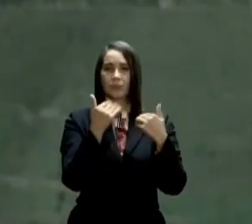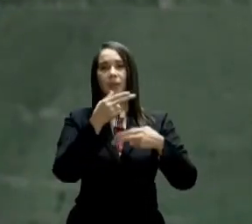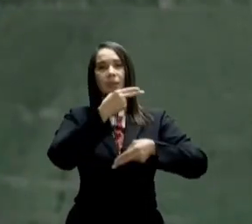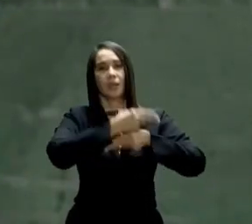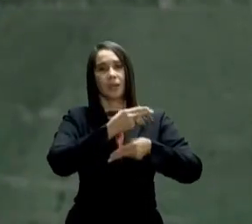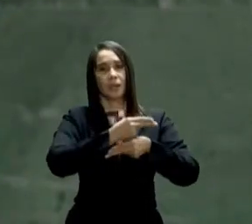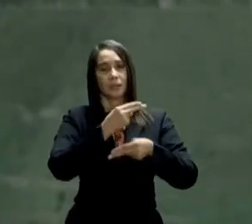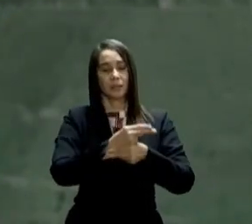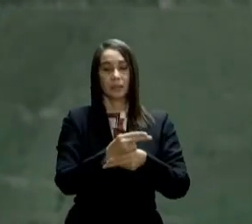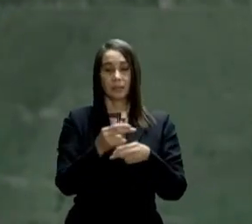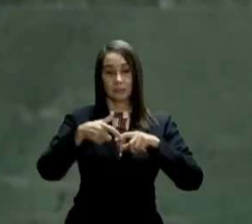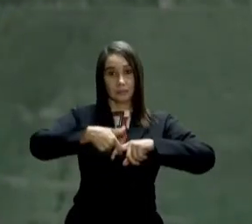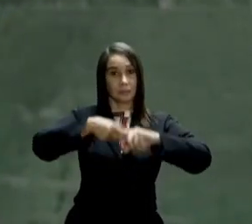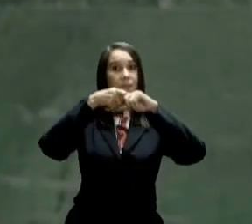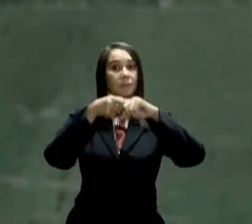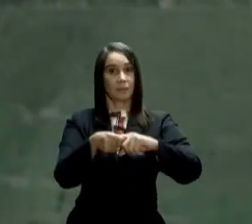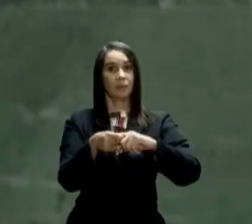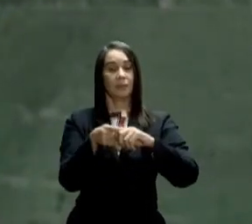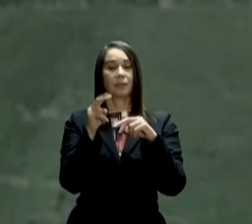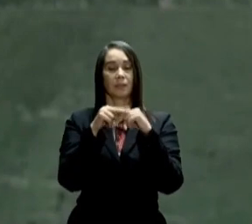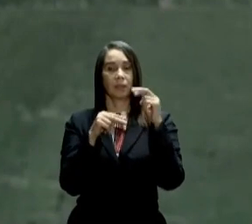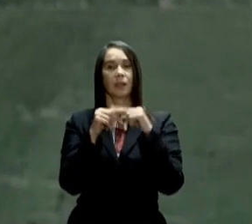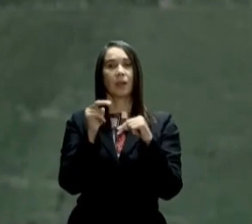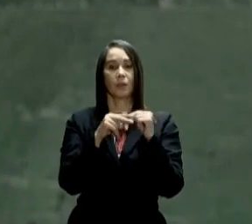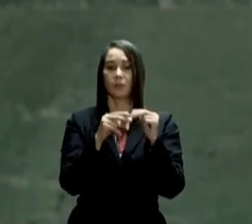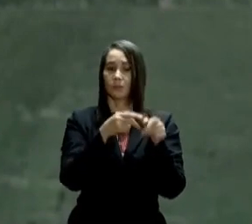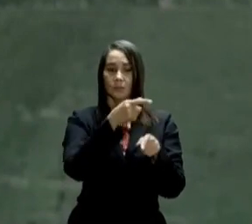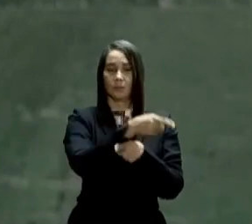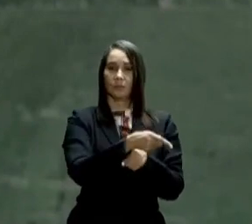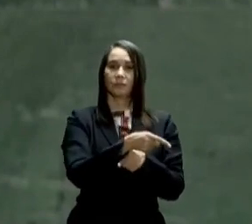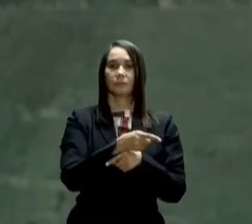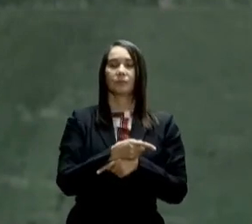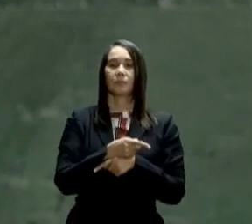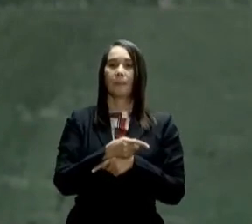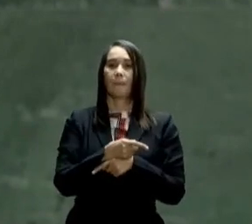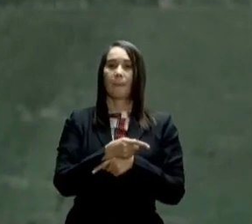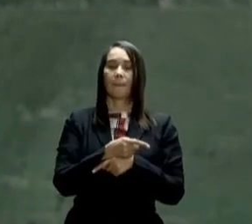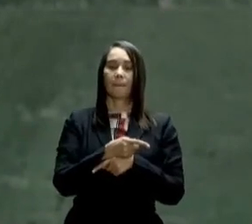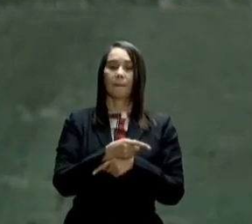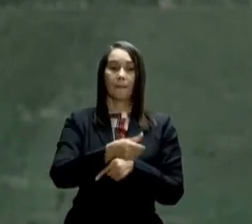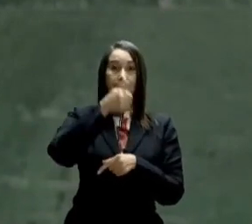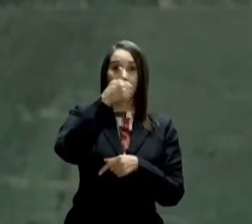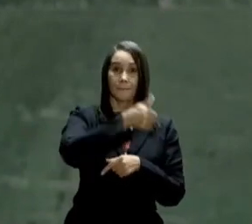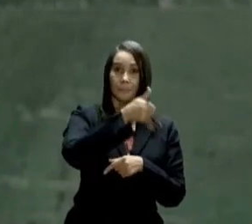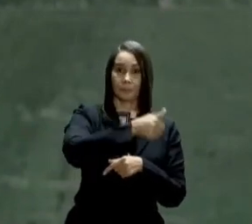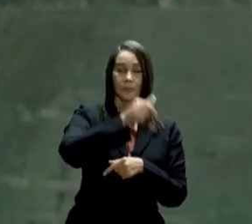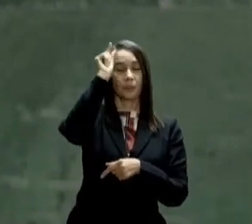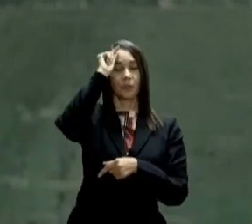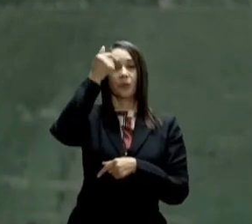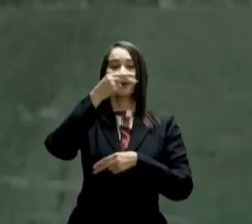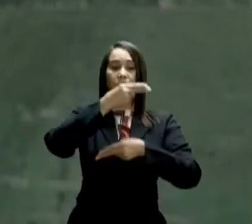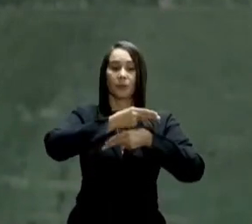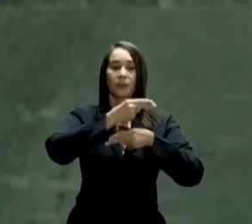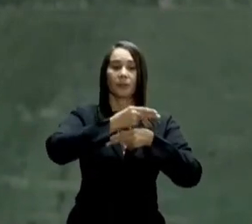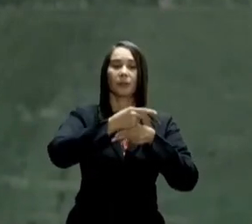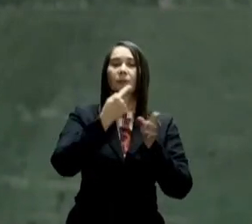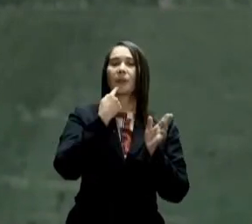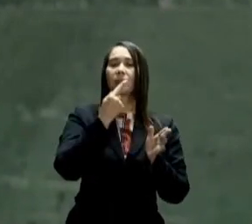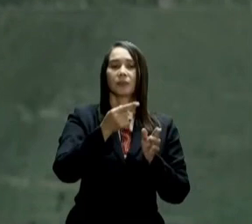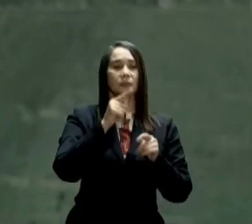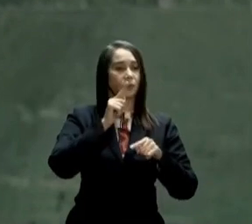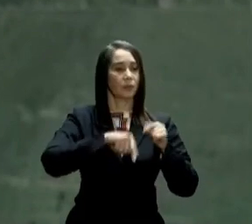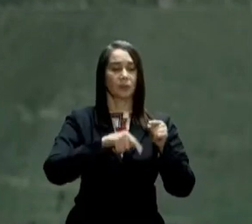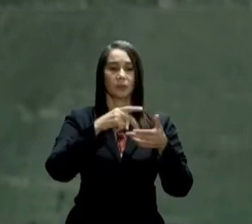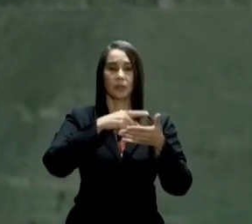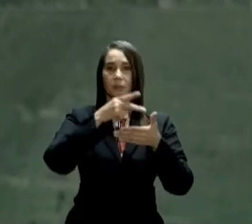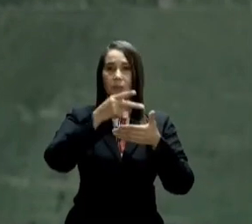veces detener la construcción unilateral e ilegal de dicha obra. El propio gobierno haitiano ha señalado que no se